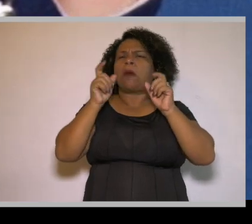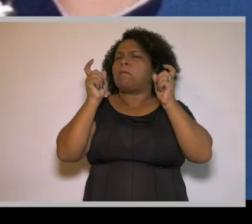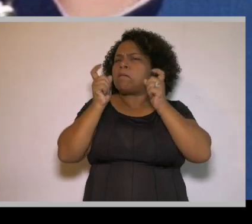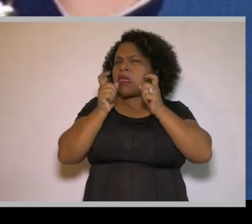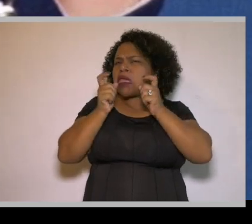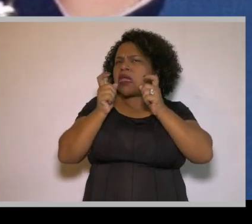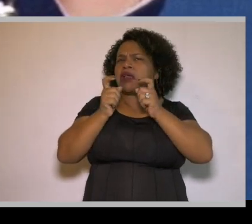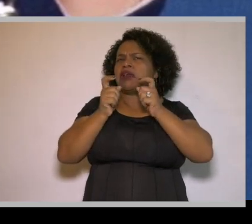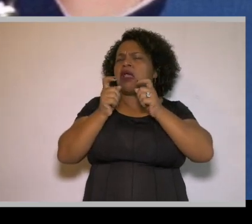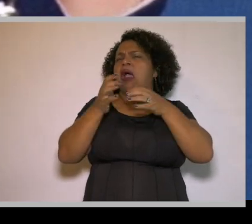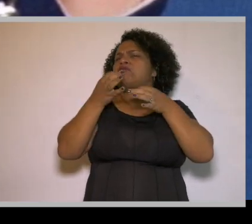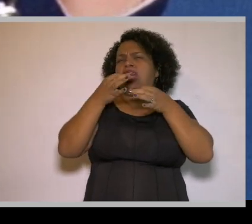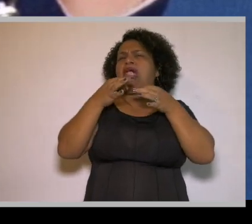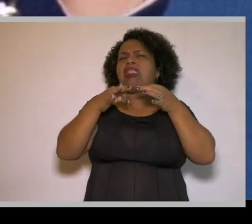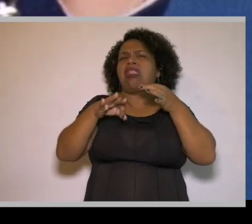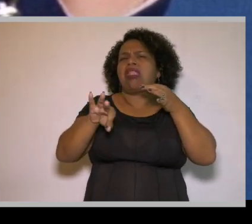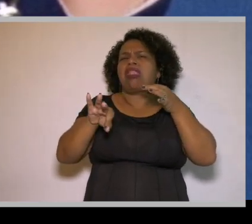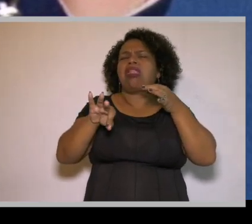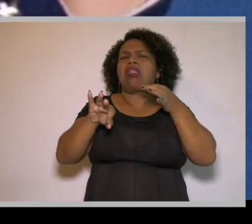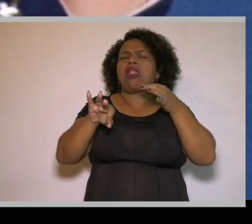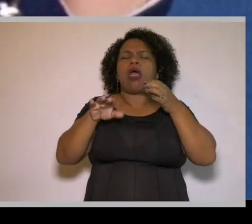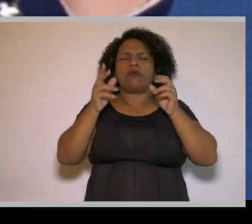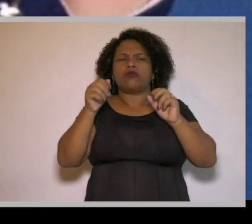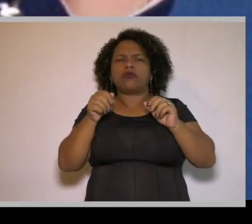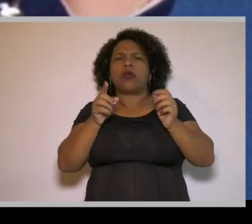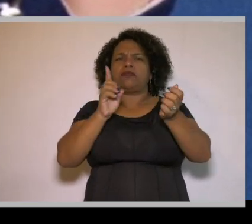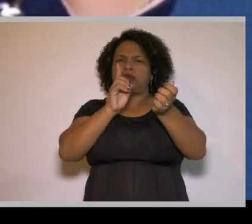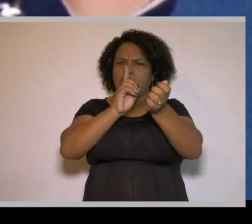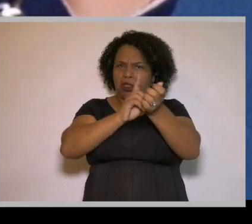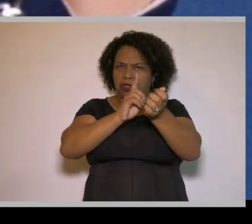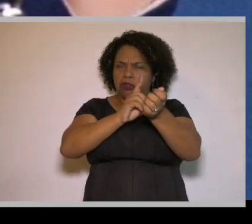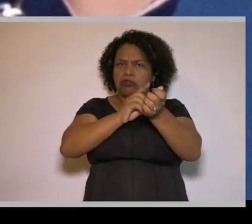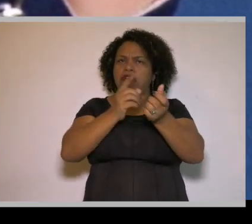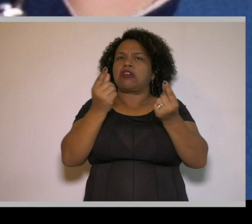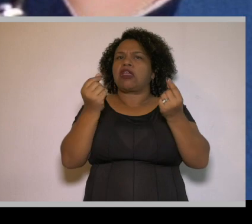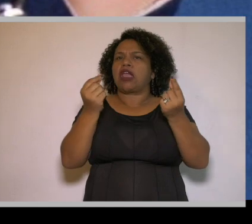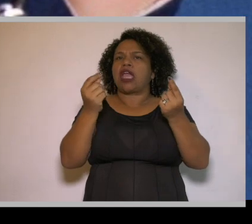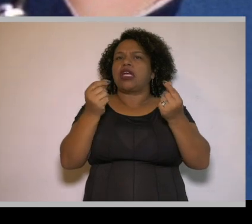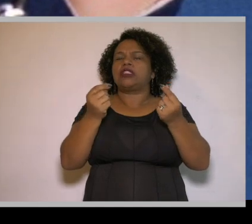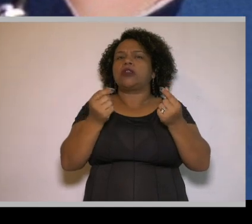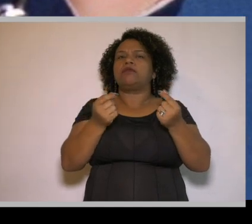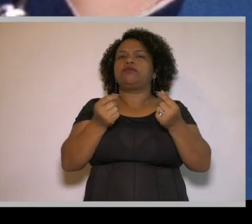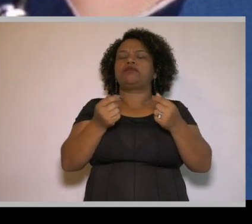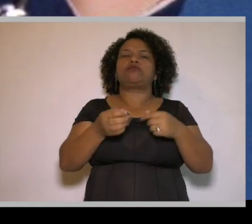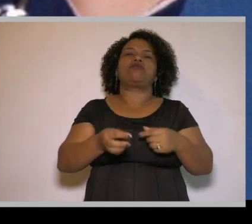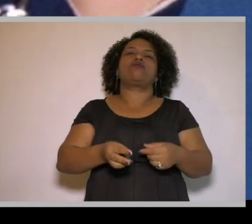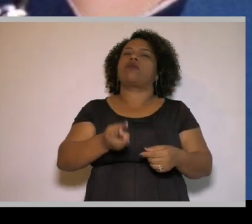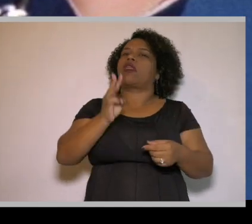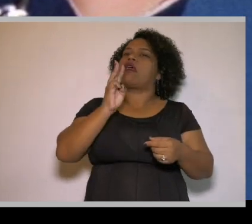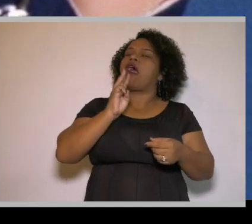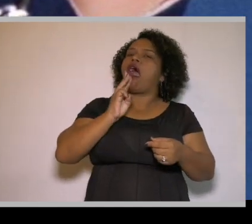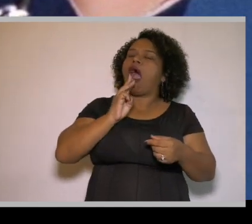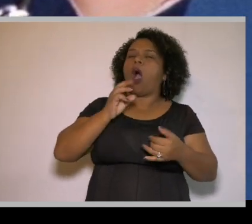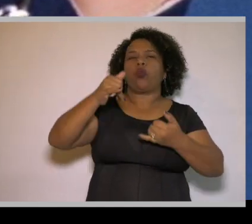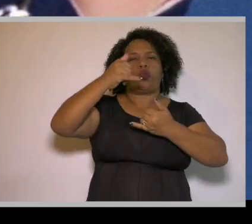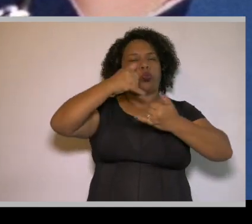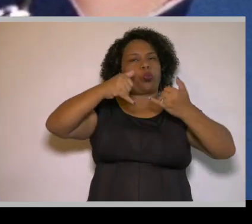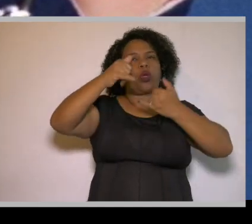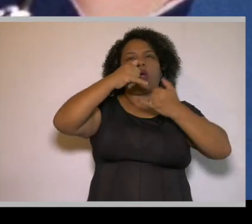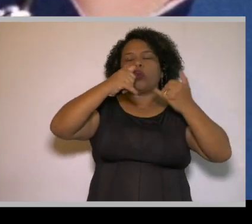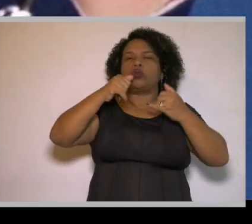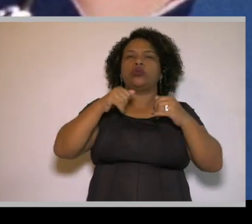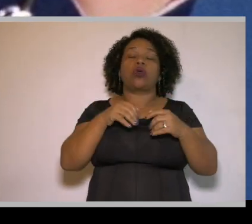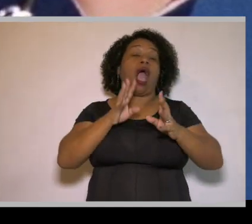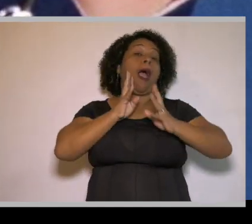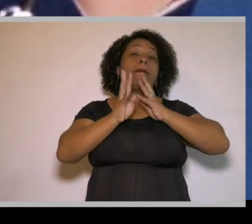Una banda que se cierra la mandíbula, la boca del niño, desde el mentón hasta la cabeza, aquí arriba. Entonces se